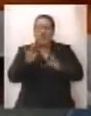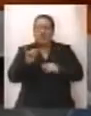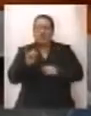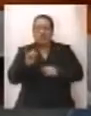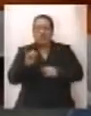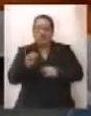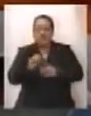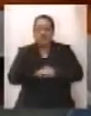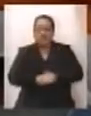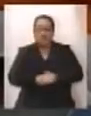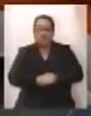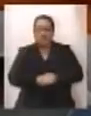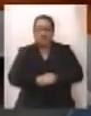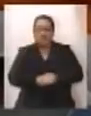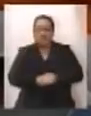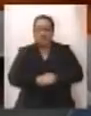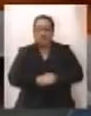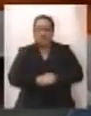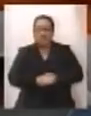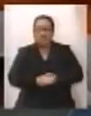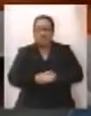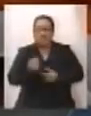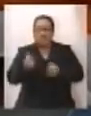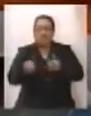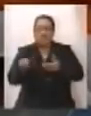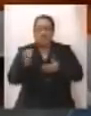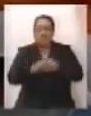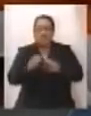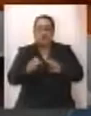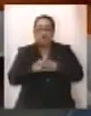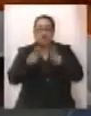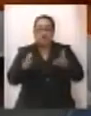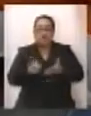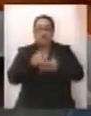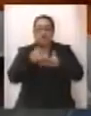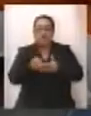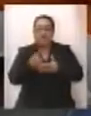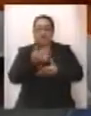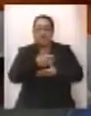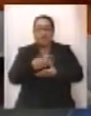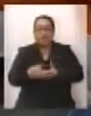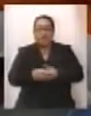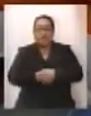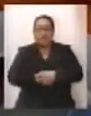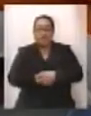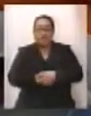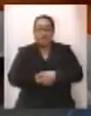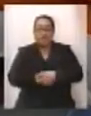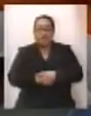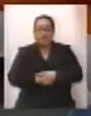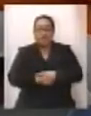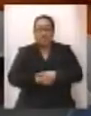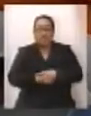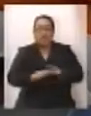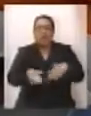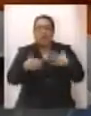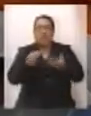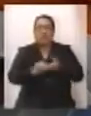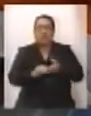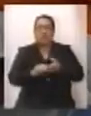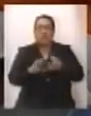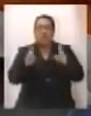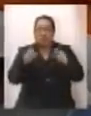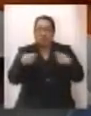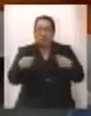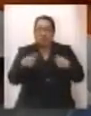unidades impositivas tributarias, con lo cual se estaría haciendo una gran ayuda, presidenta, y la posibilidad de más capacidad de